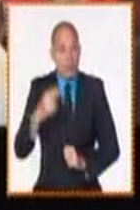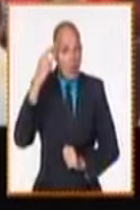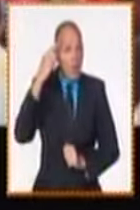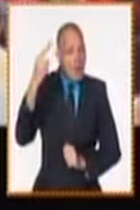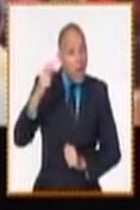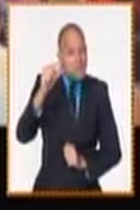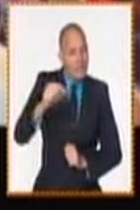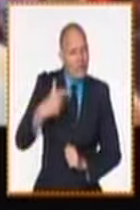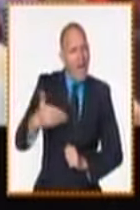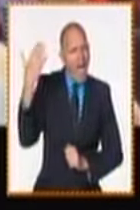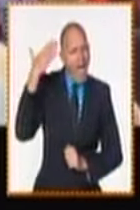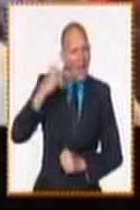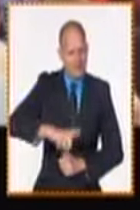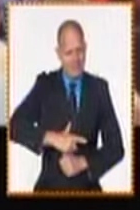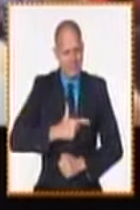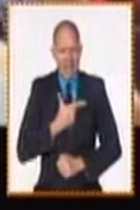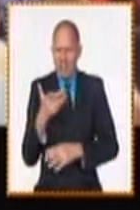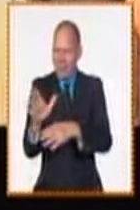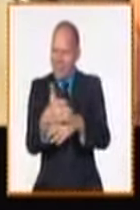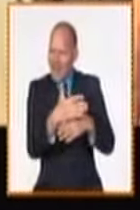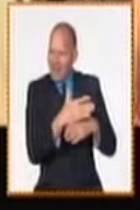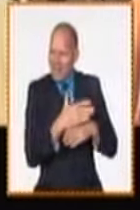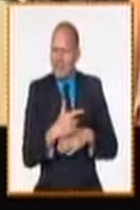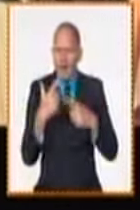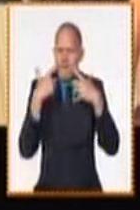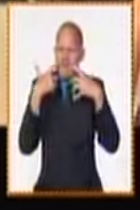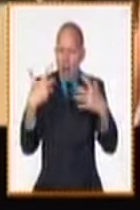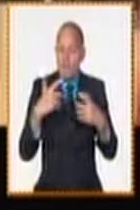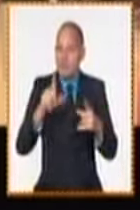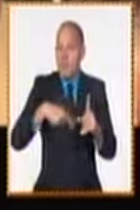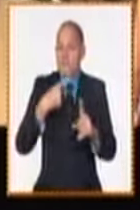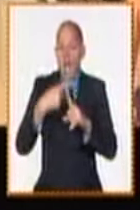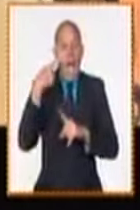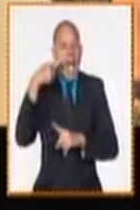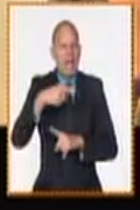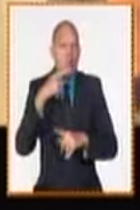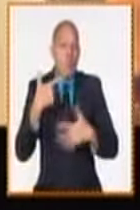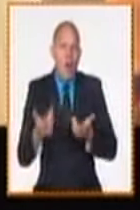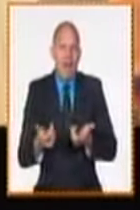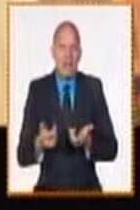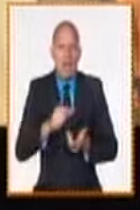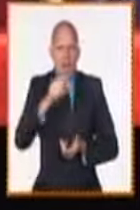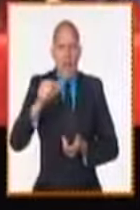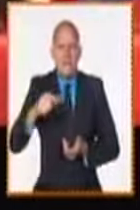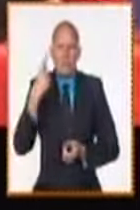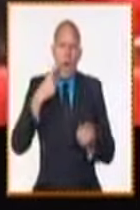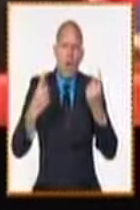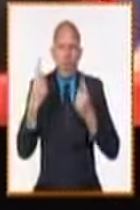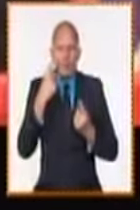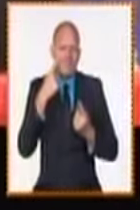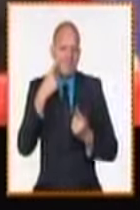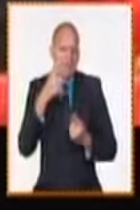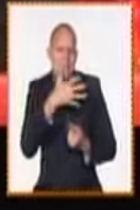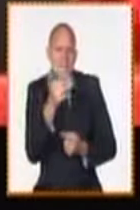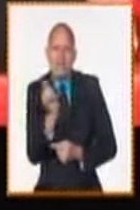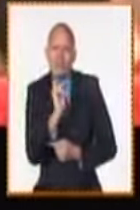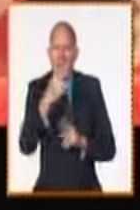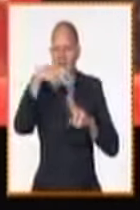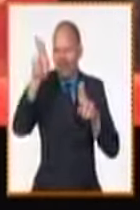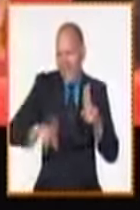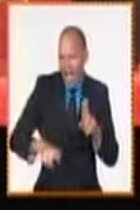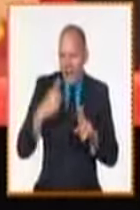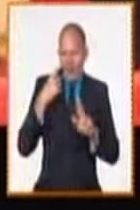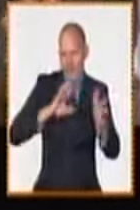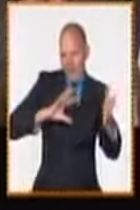Carbonell y Pablo Milanés. En tanto, se destacaba el quehacer del artista visual Alexis Pantoja en ocasión de celebrar 30 años de